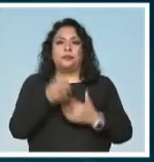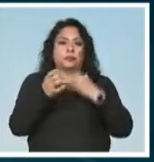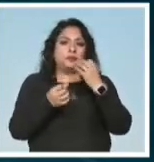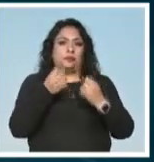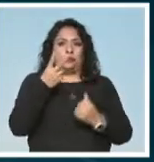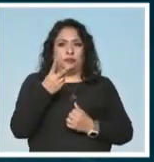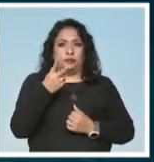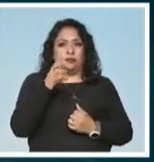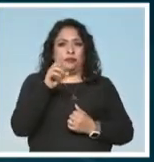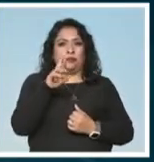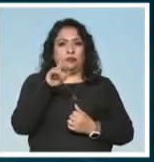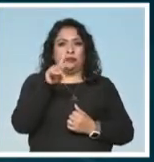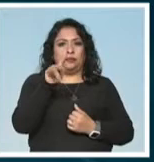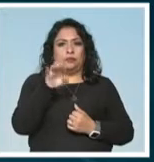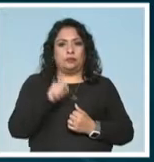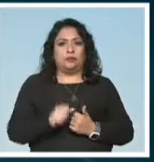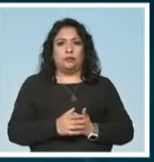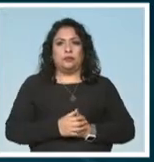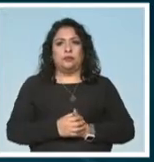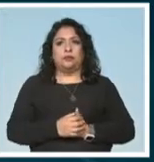Noticias 22, Óscar Cortés.